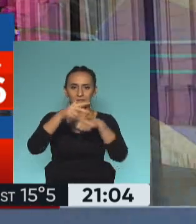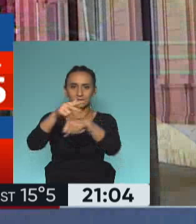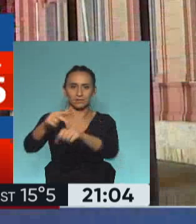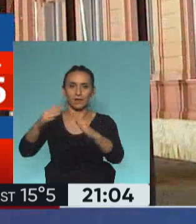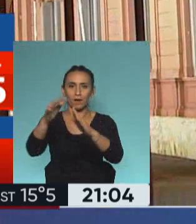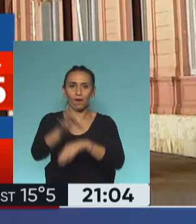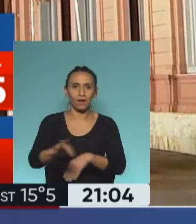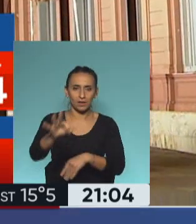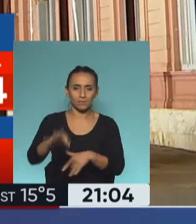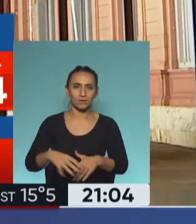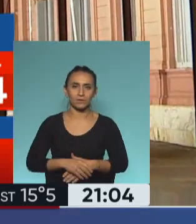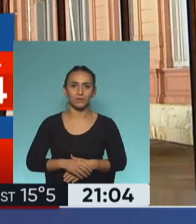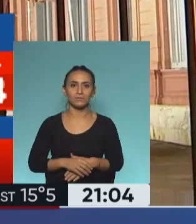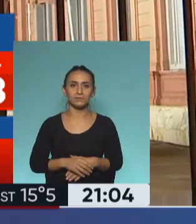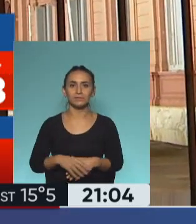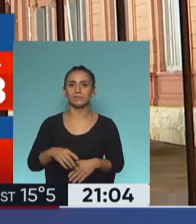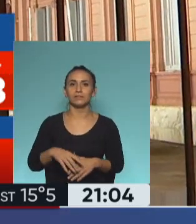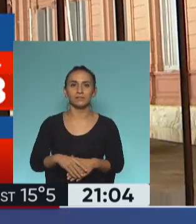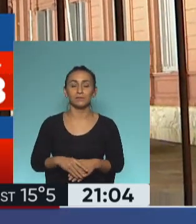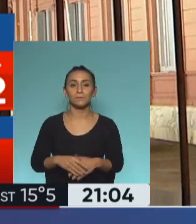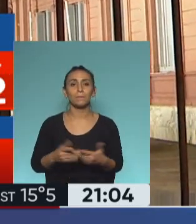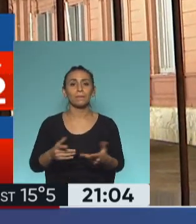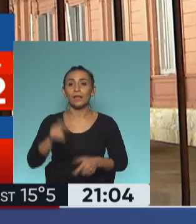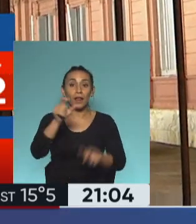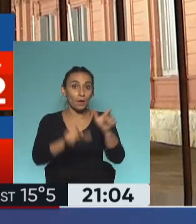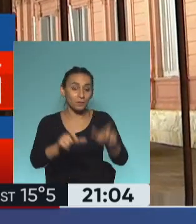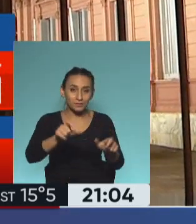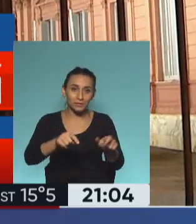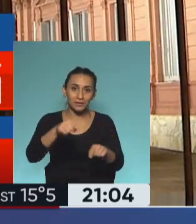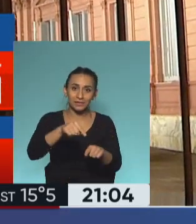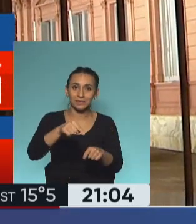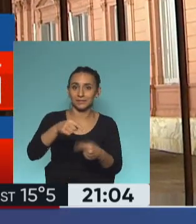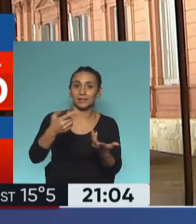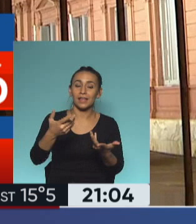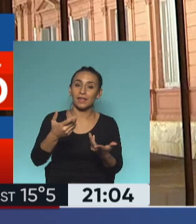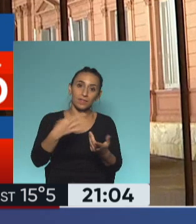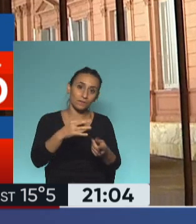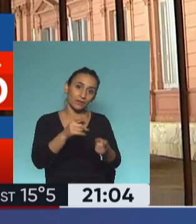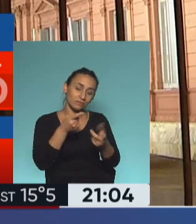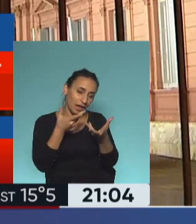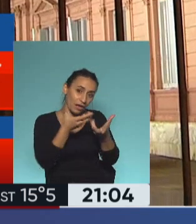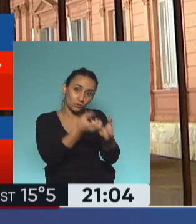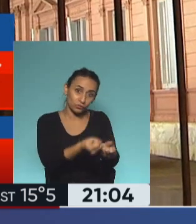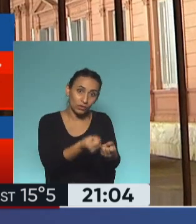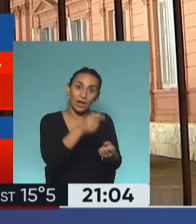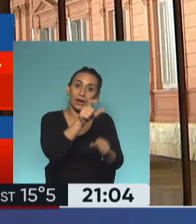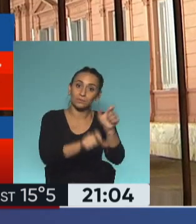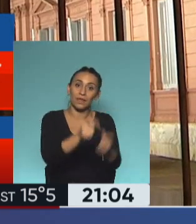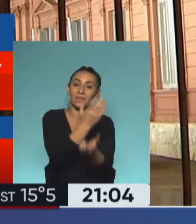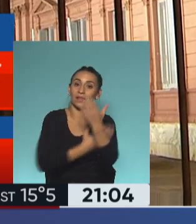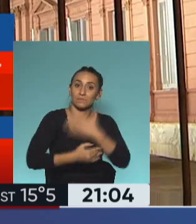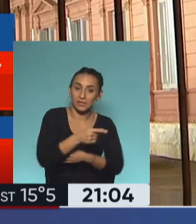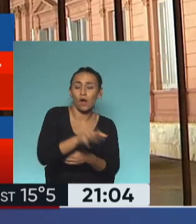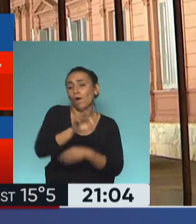diplomático y consular extranjero, las personas que deban asistir a otras con discapacidad, los familiares que necesiten asistencia a